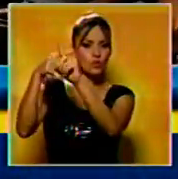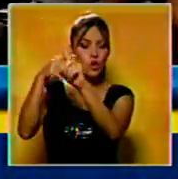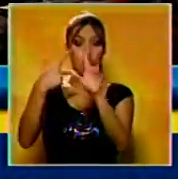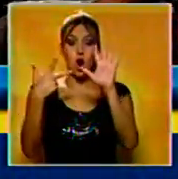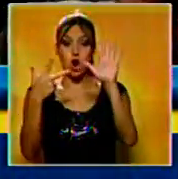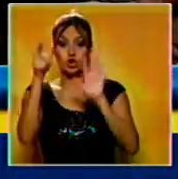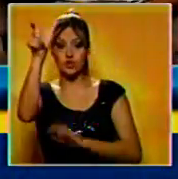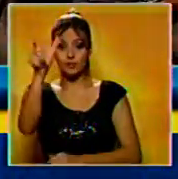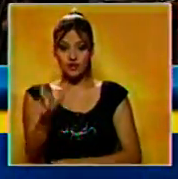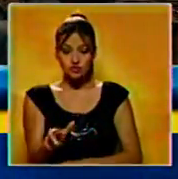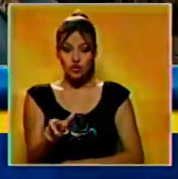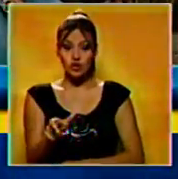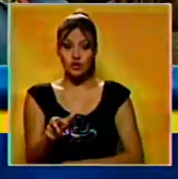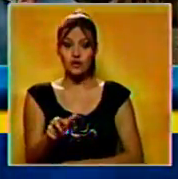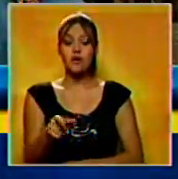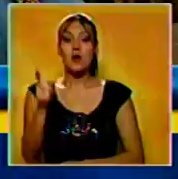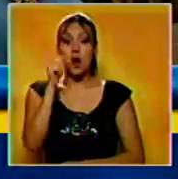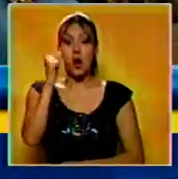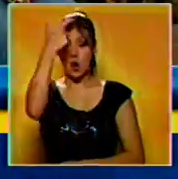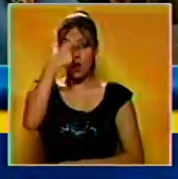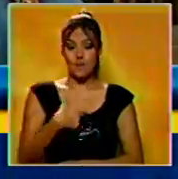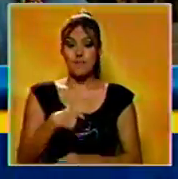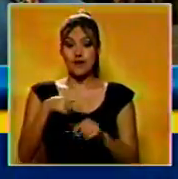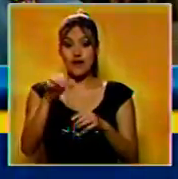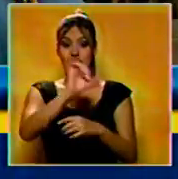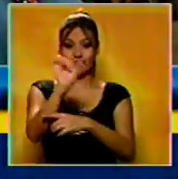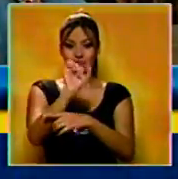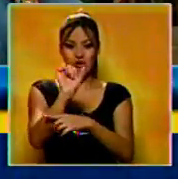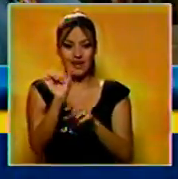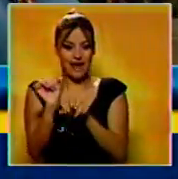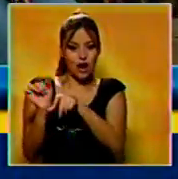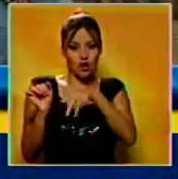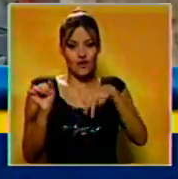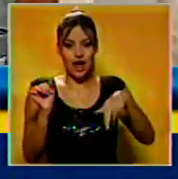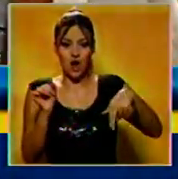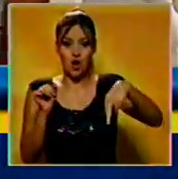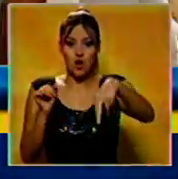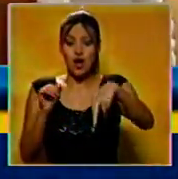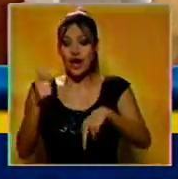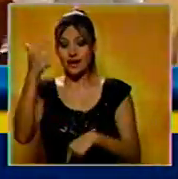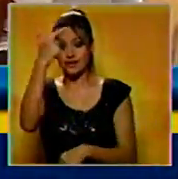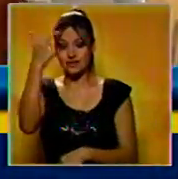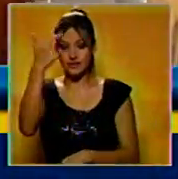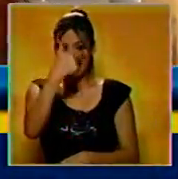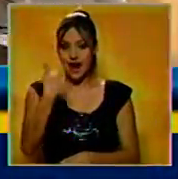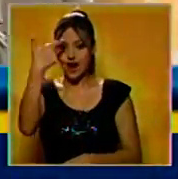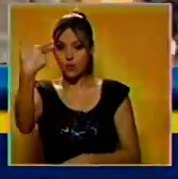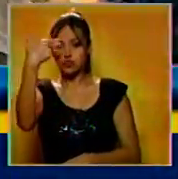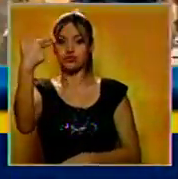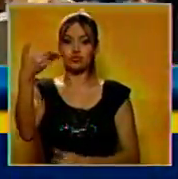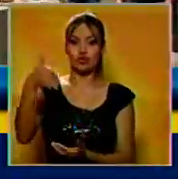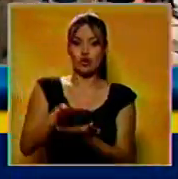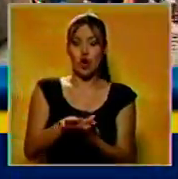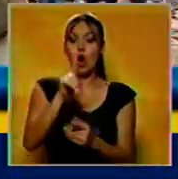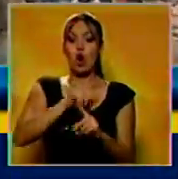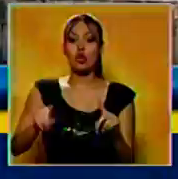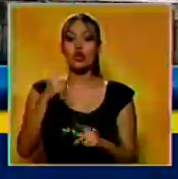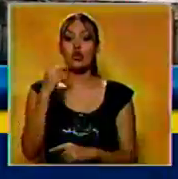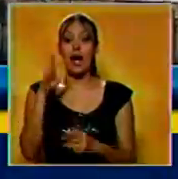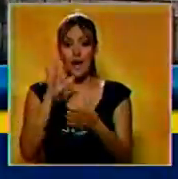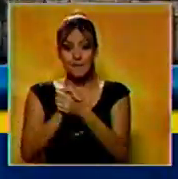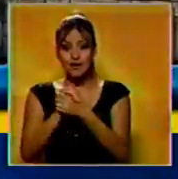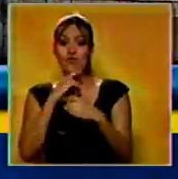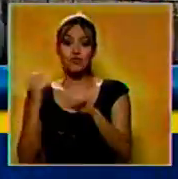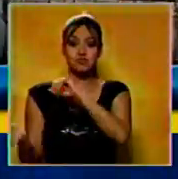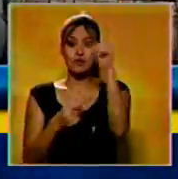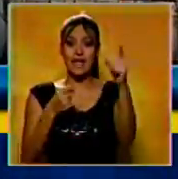8 sujetos. El oficial Gutiérrez bajó de la unidad de patrullaje y recibió un disparo en el rostro. Sus otros compañeros lo